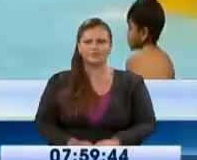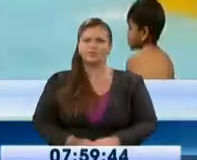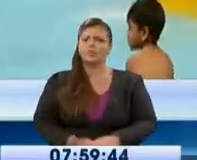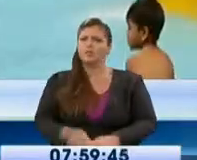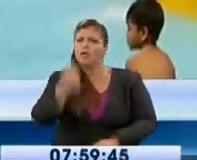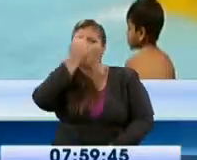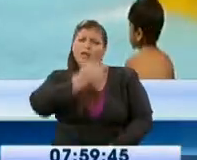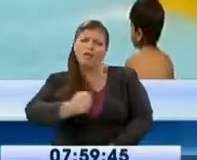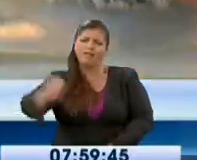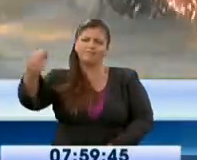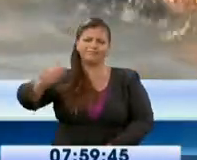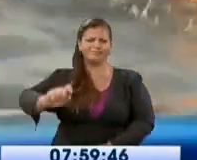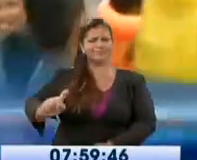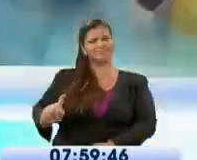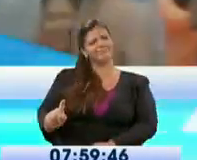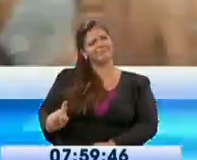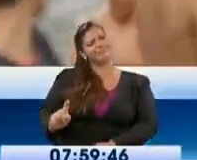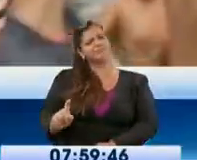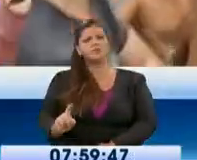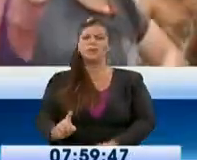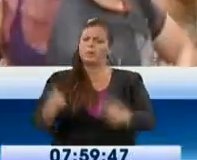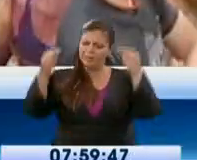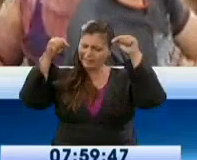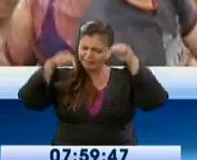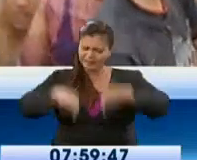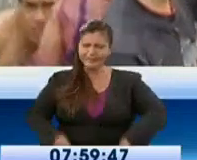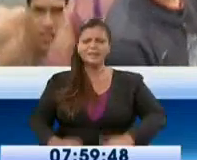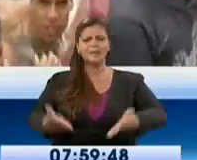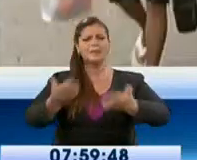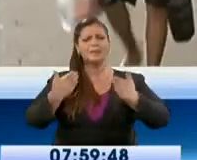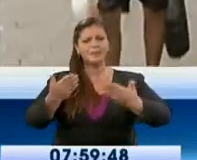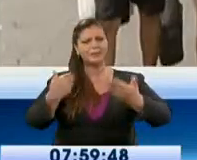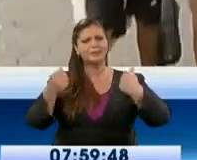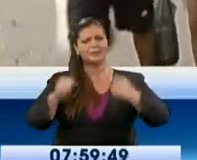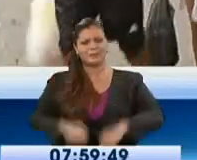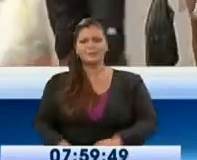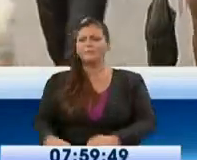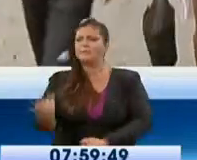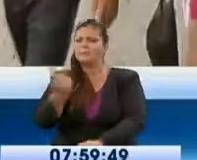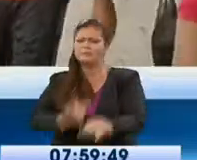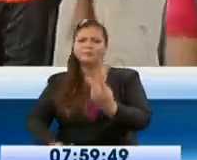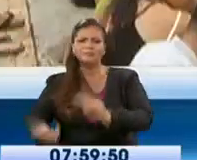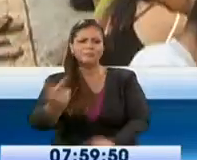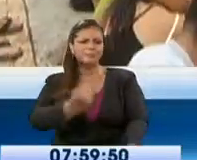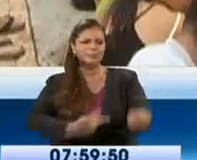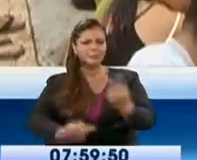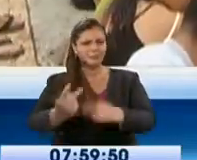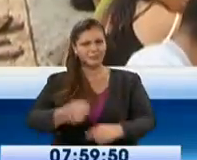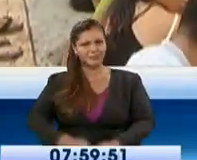en Guayaquil, los que están aquí en Guayaquil, y que vengan de todas partes del país y del mundo,